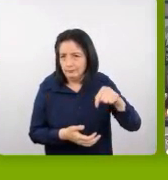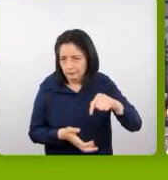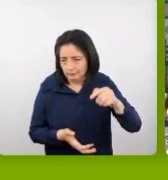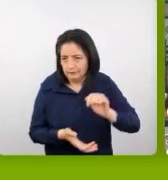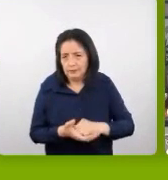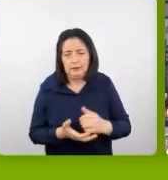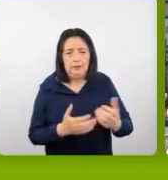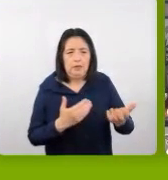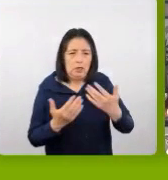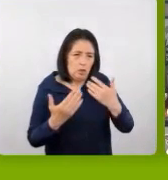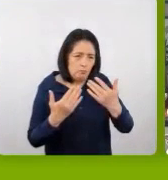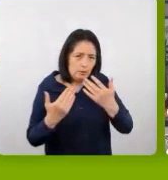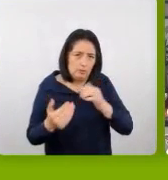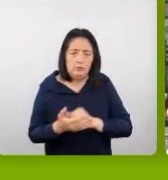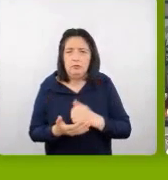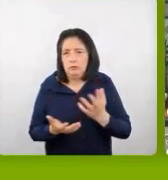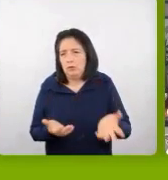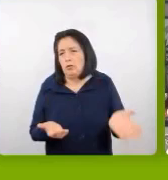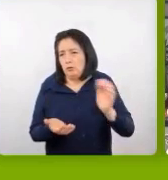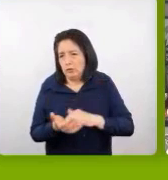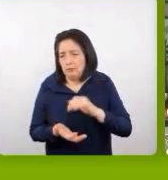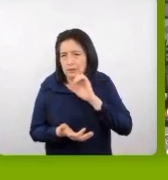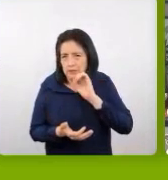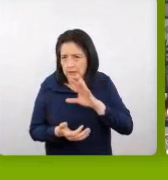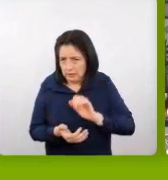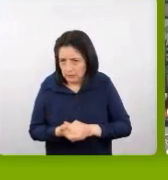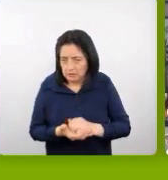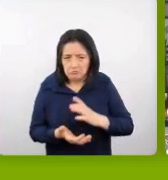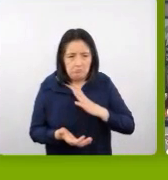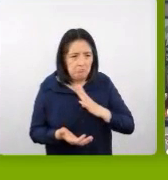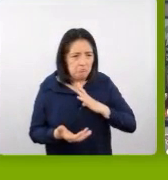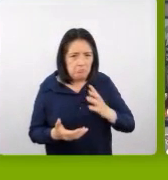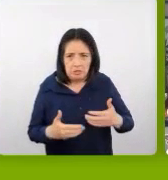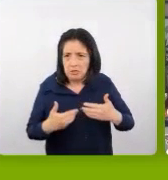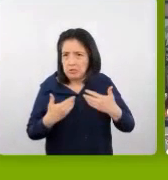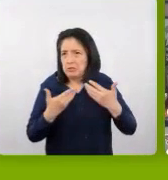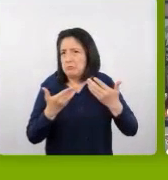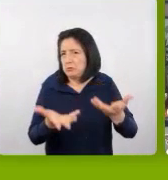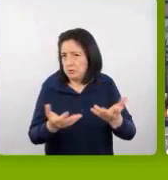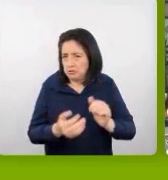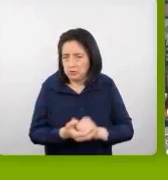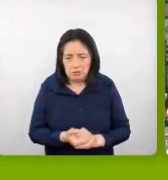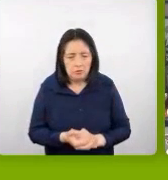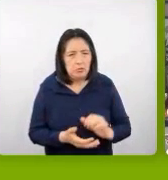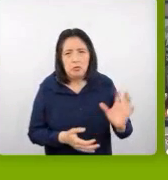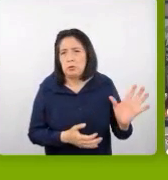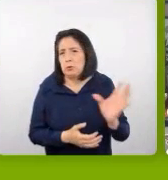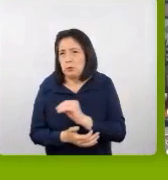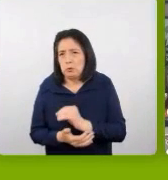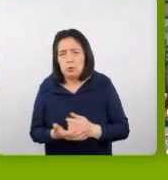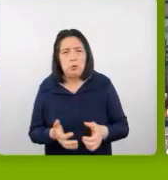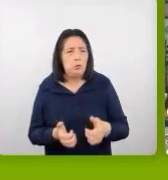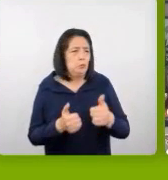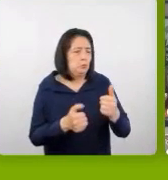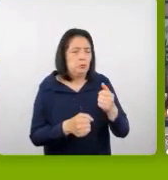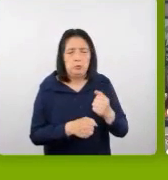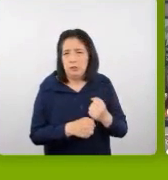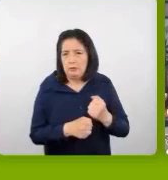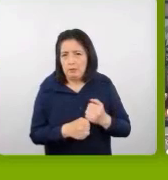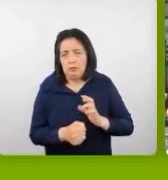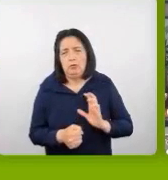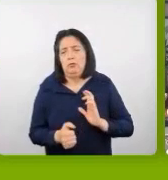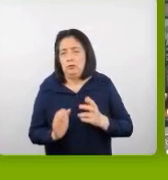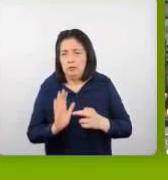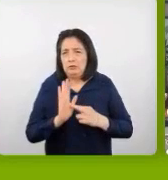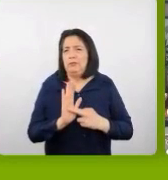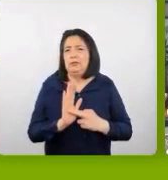este conversatorio. Reiterarles y poner a disposición todos los buenos oficios de nuestra